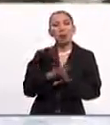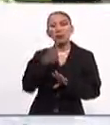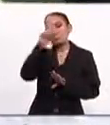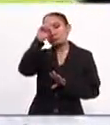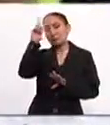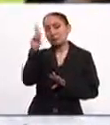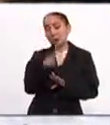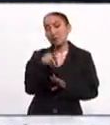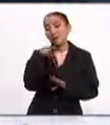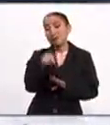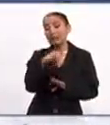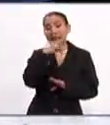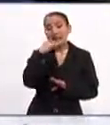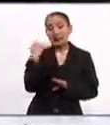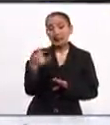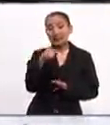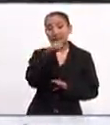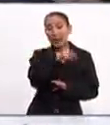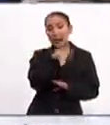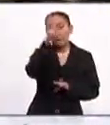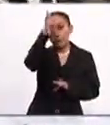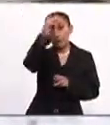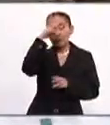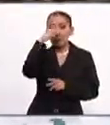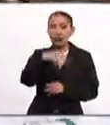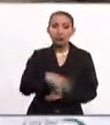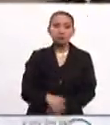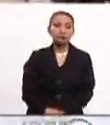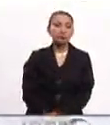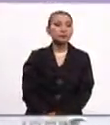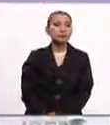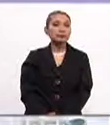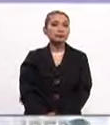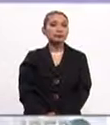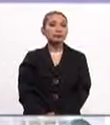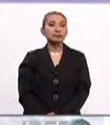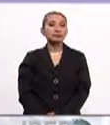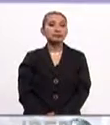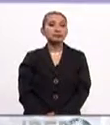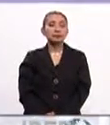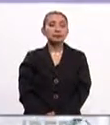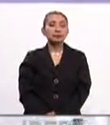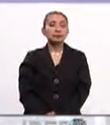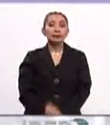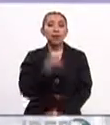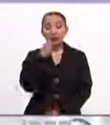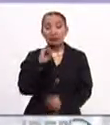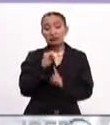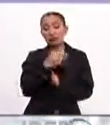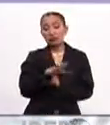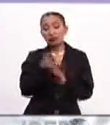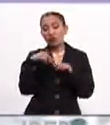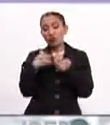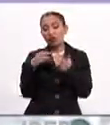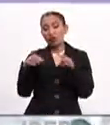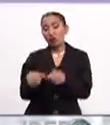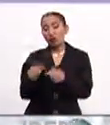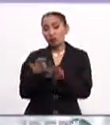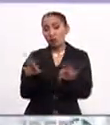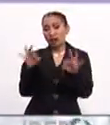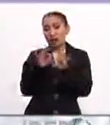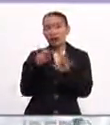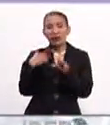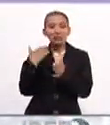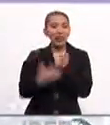encarnecido, y son Chile, Perú y México. Pues aún con esta situación, esta reunión sin